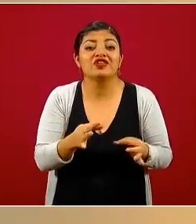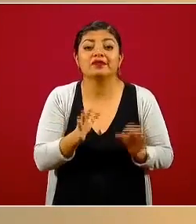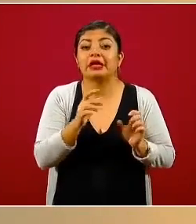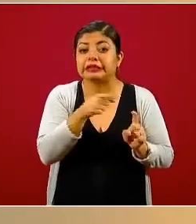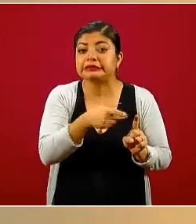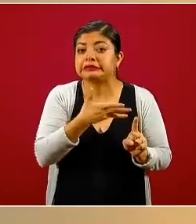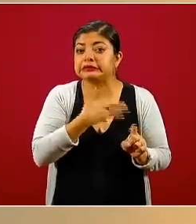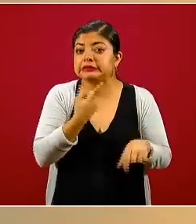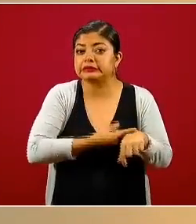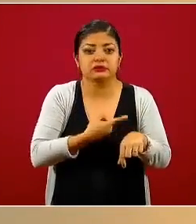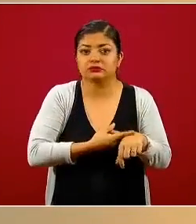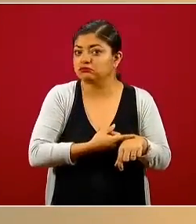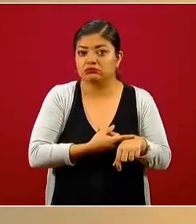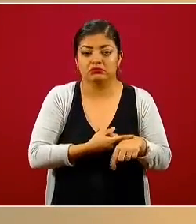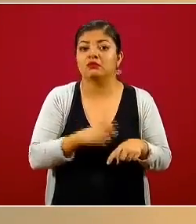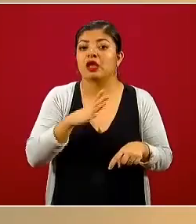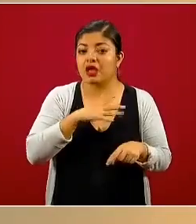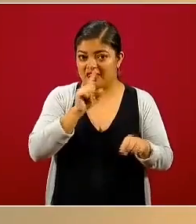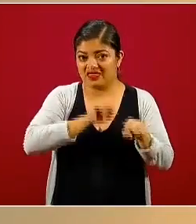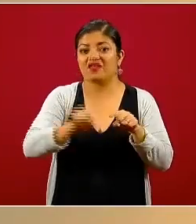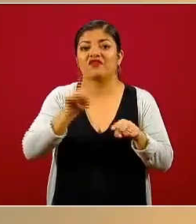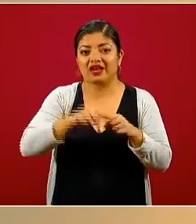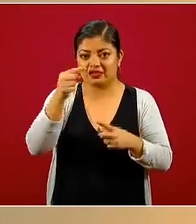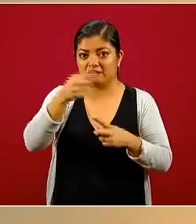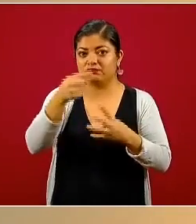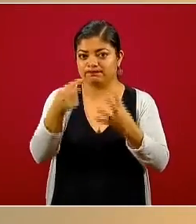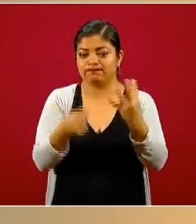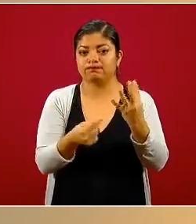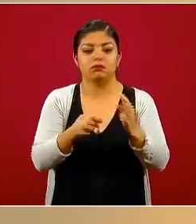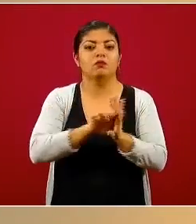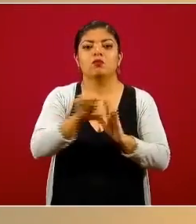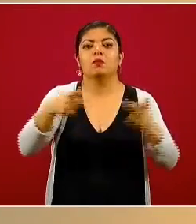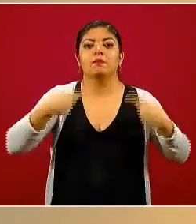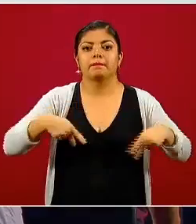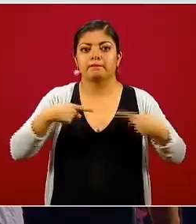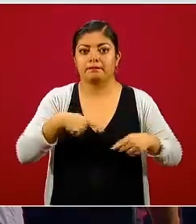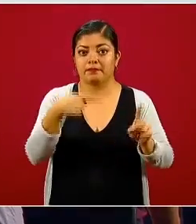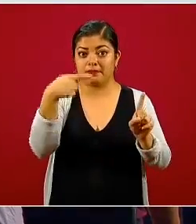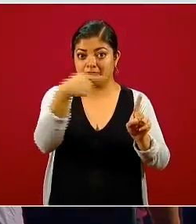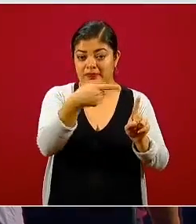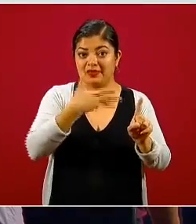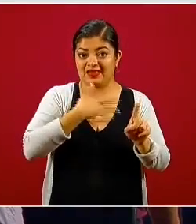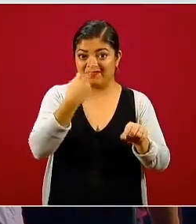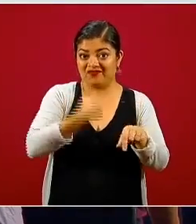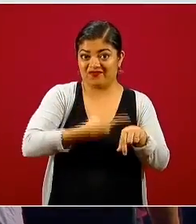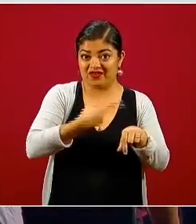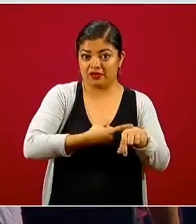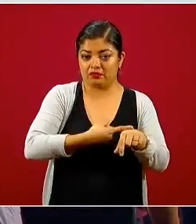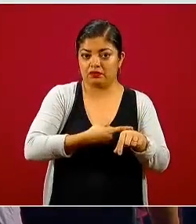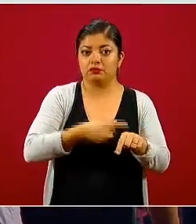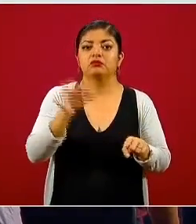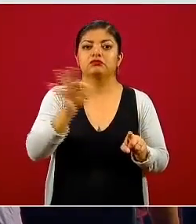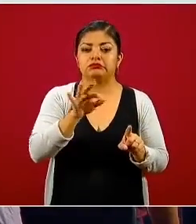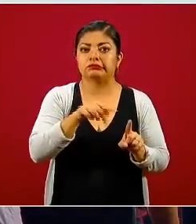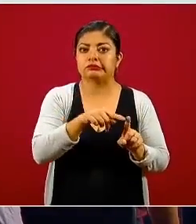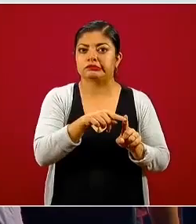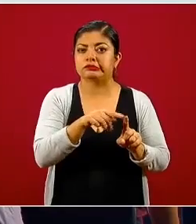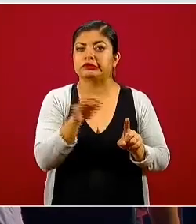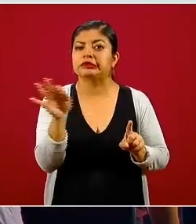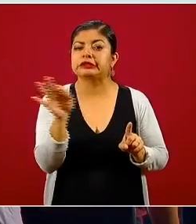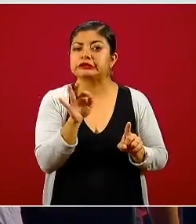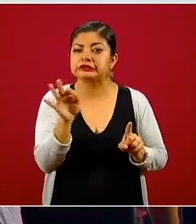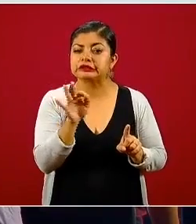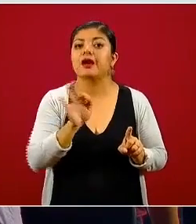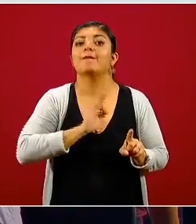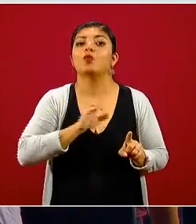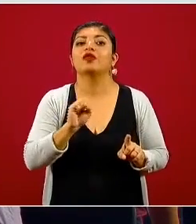de indicadores diversos. Cuando nos referimos a las personas enfermas, también son casos sospechosos,